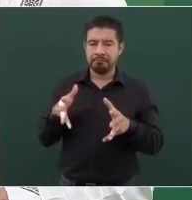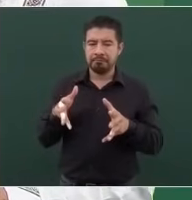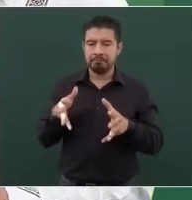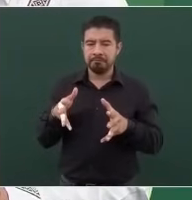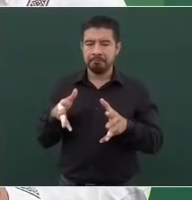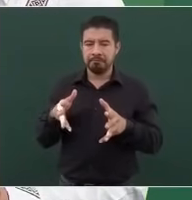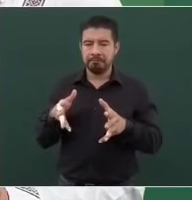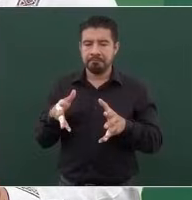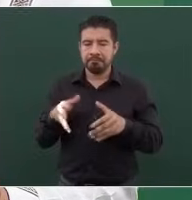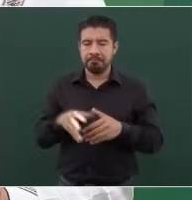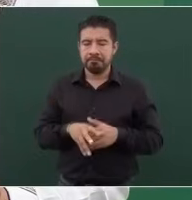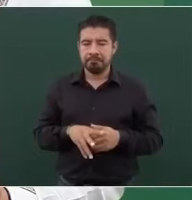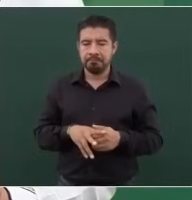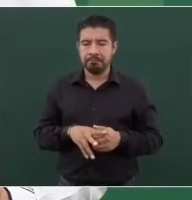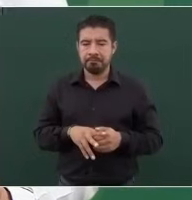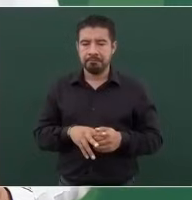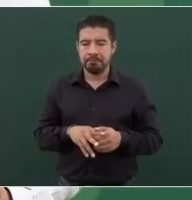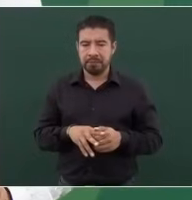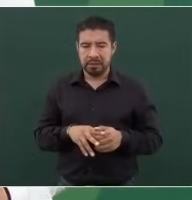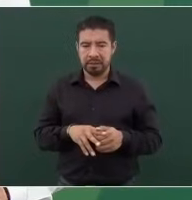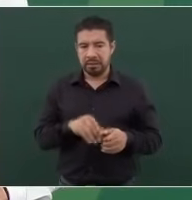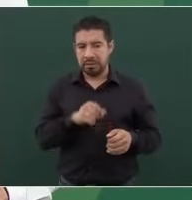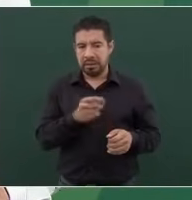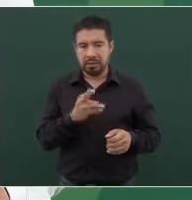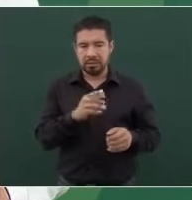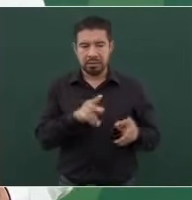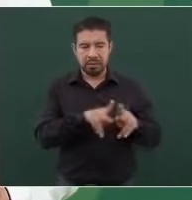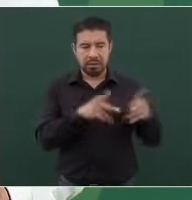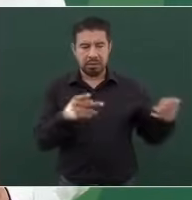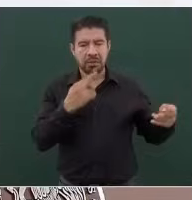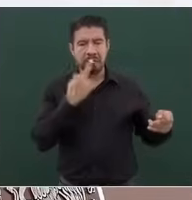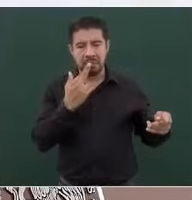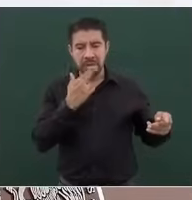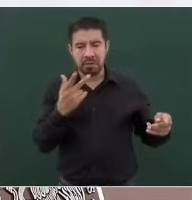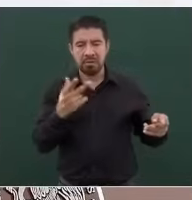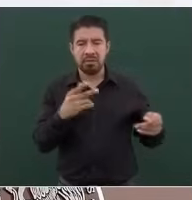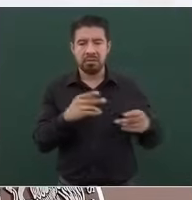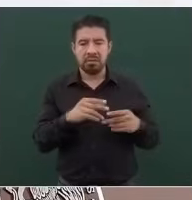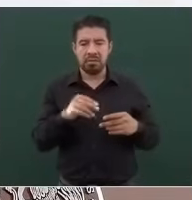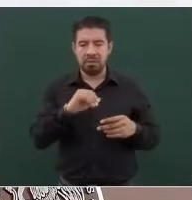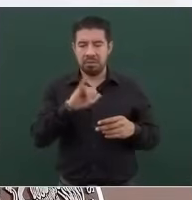de los mejores periódicos, de Juan Panadero,